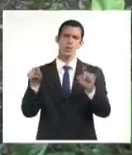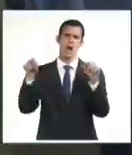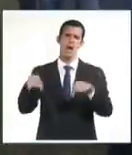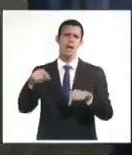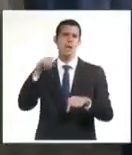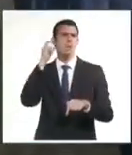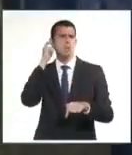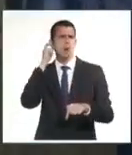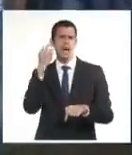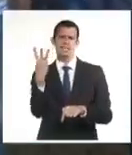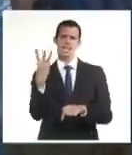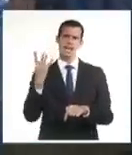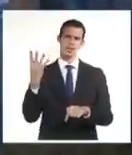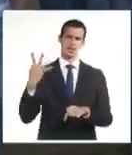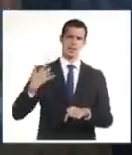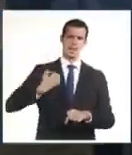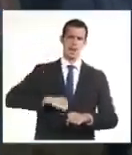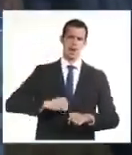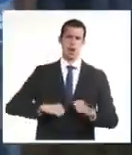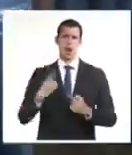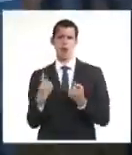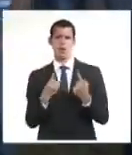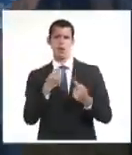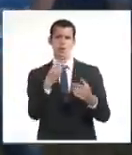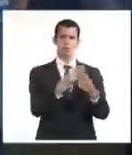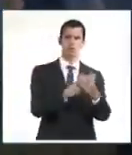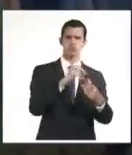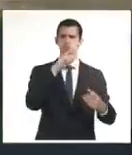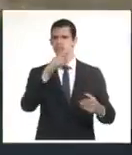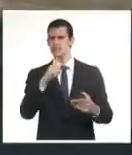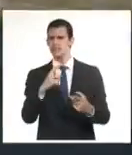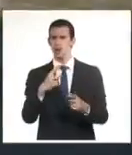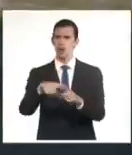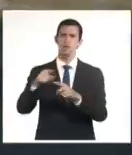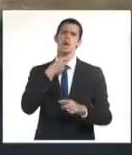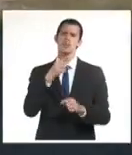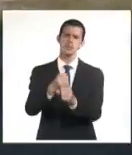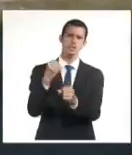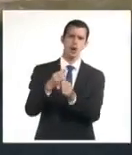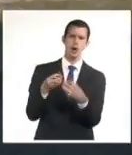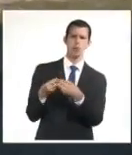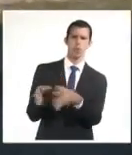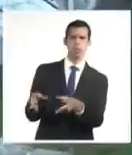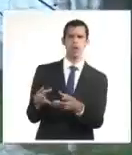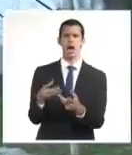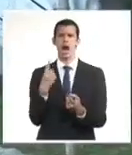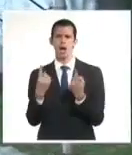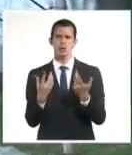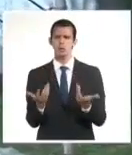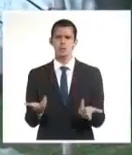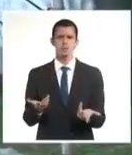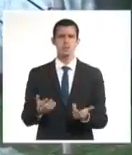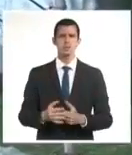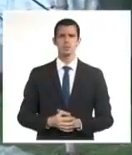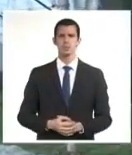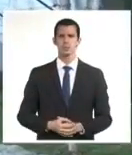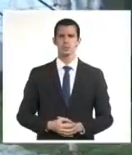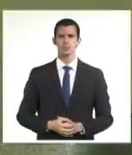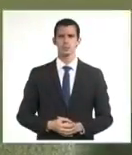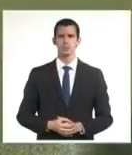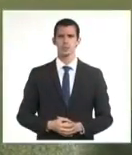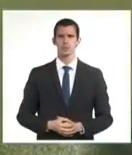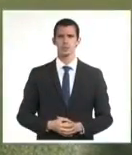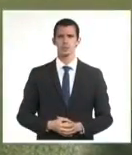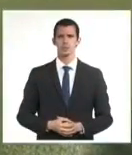en situación de vulnerabilidad, así como la labor con jóvenes desvinculados del estudio y el trabajo. El jefe de Estado recorrió varias